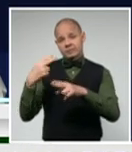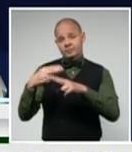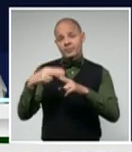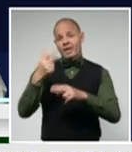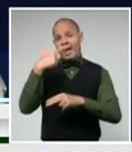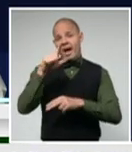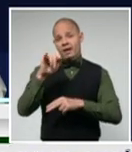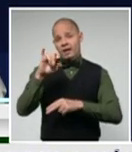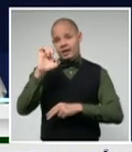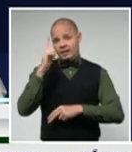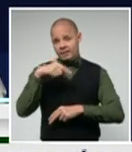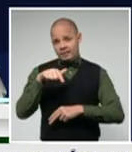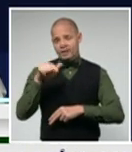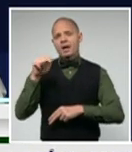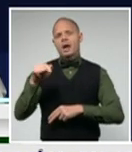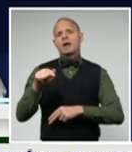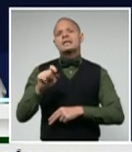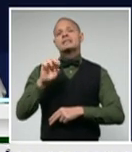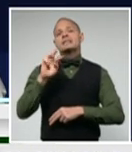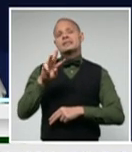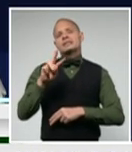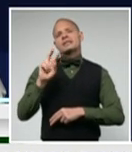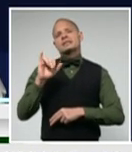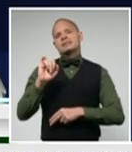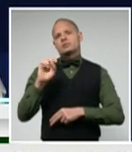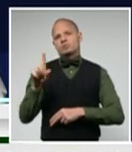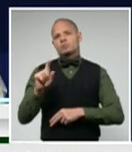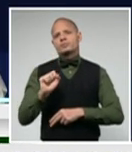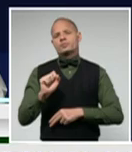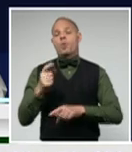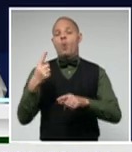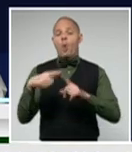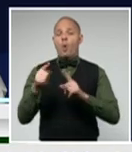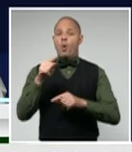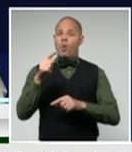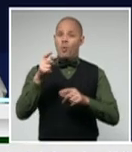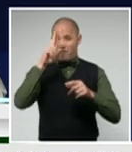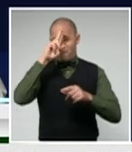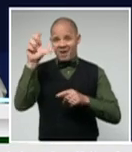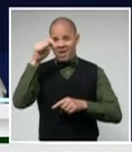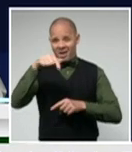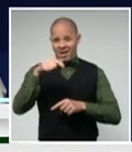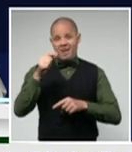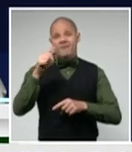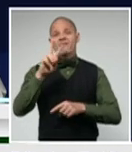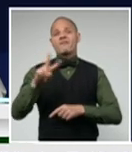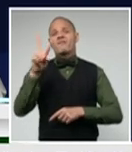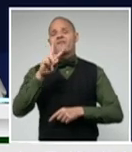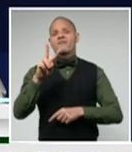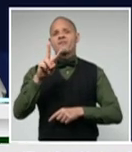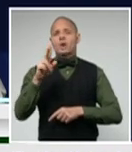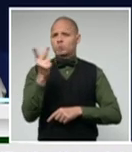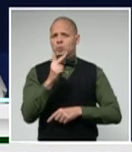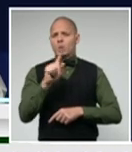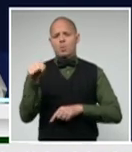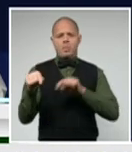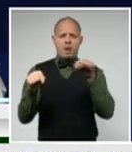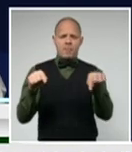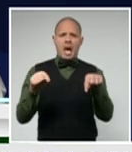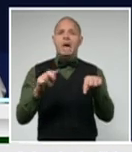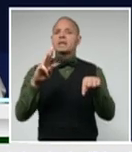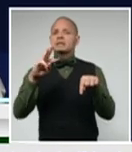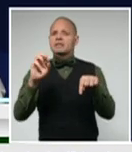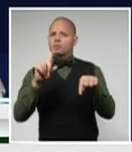361, el Hospital Manuel Fajardo, 330, el Hospital Fructuoso Rodríguez, 301,